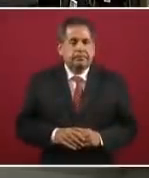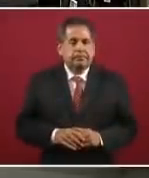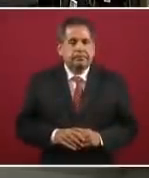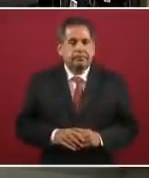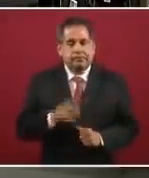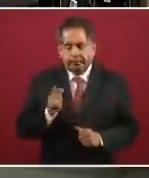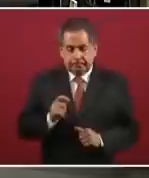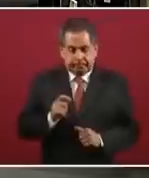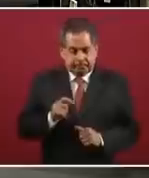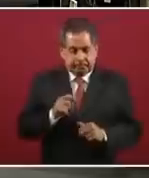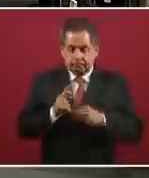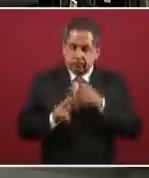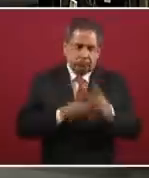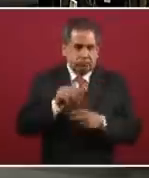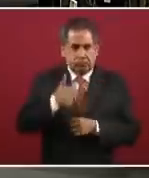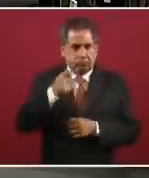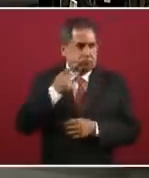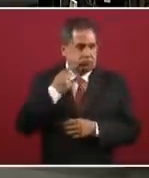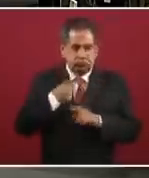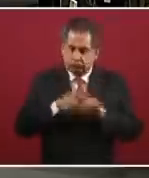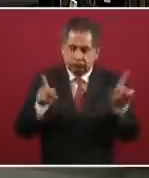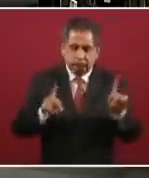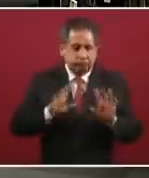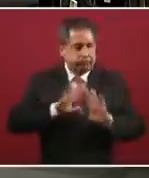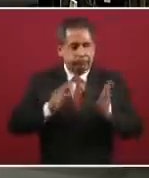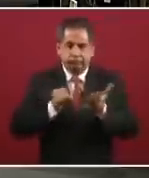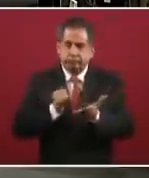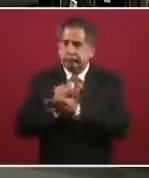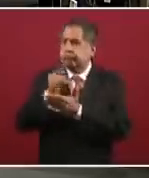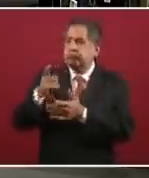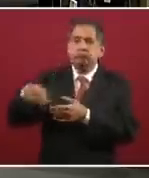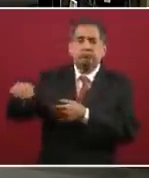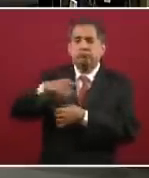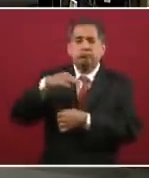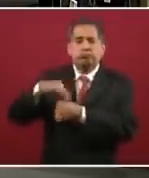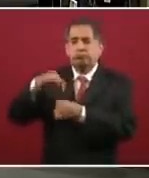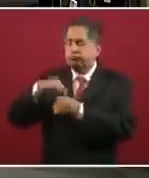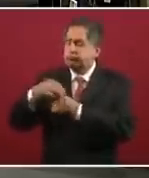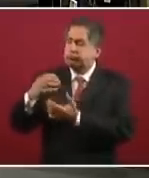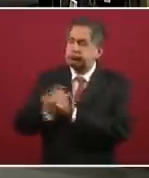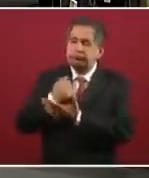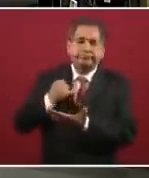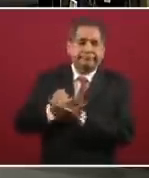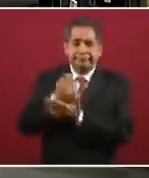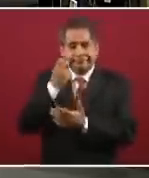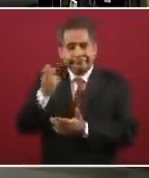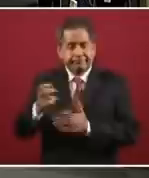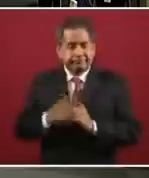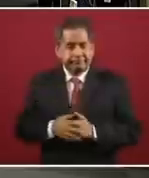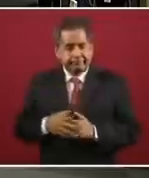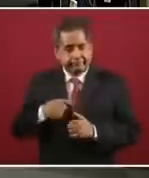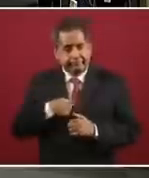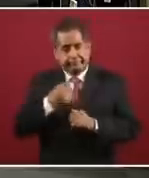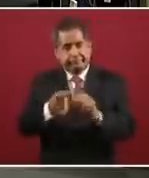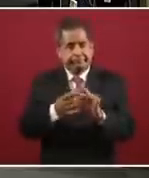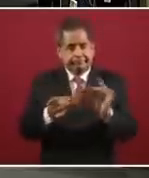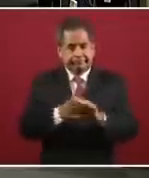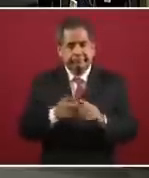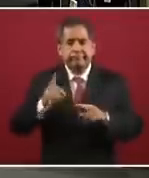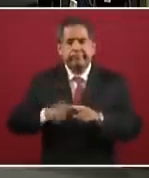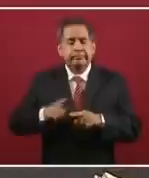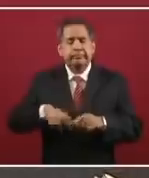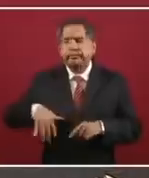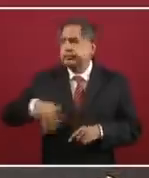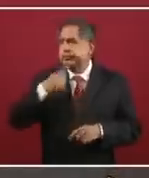se está aplicando otra política porque así lo decidió la gente. Esto que yo les estoy explicando a ustedes lo decía